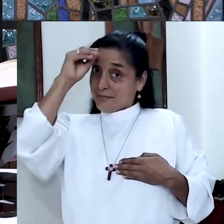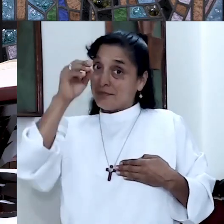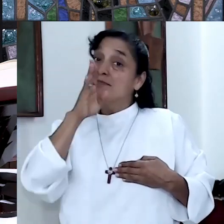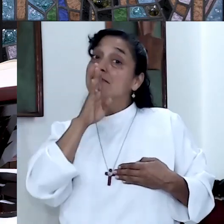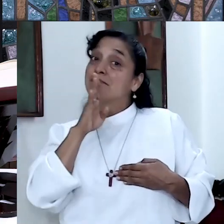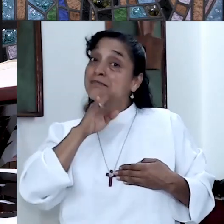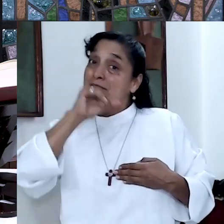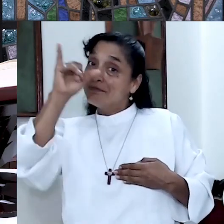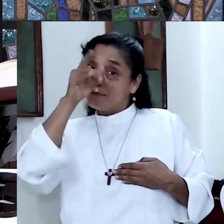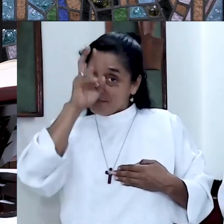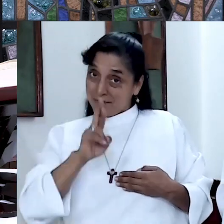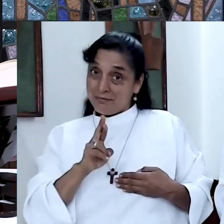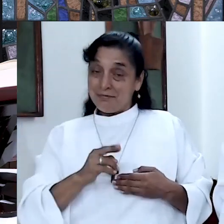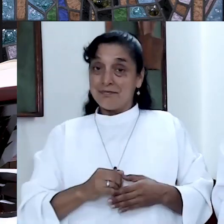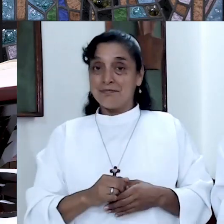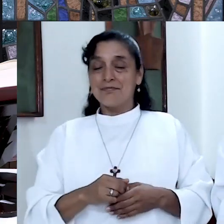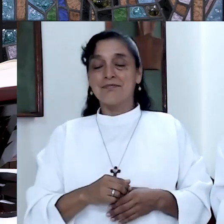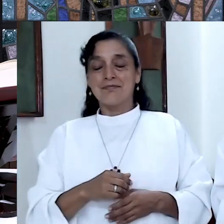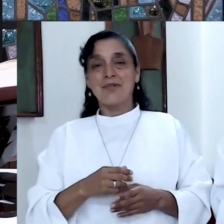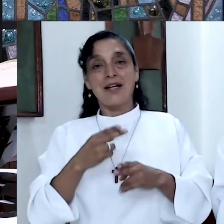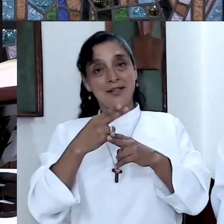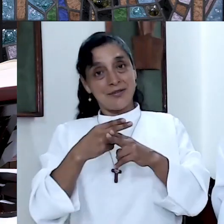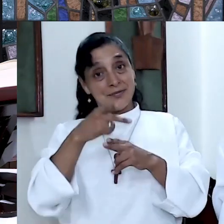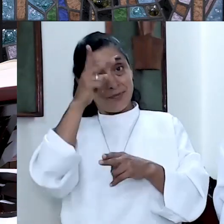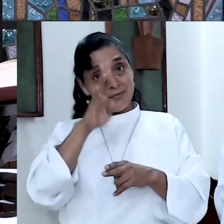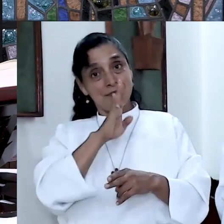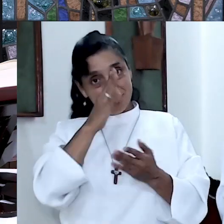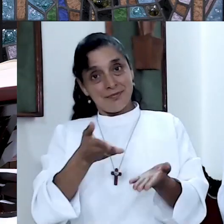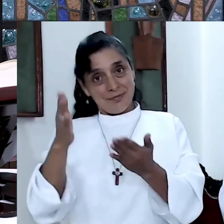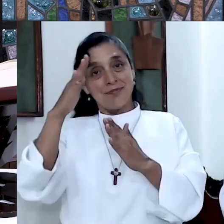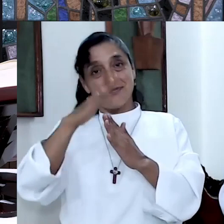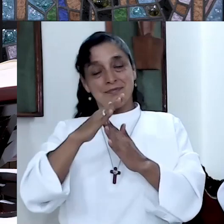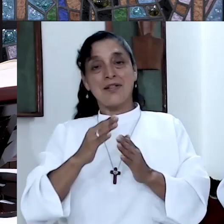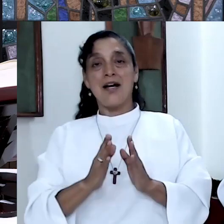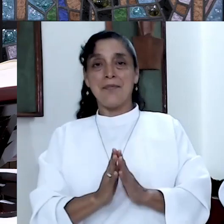del Señor. En el nombre del Señor pueden ir en paz.